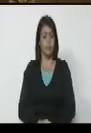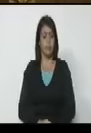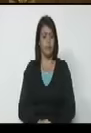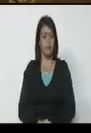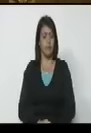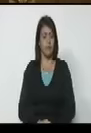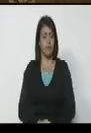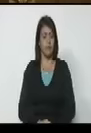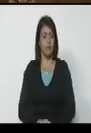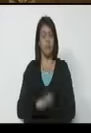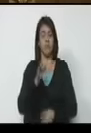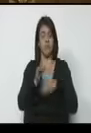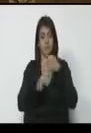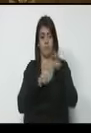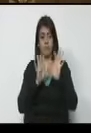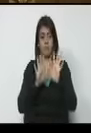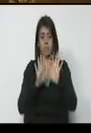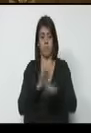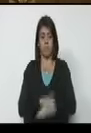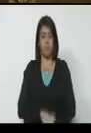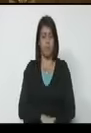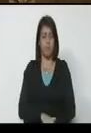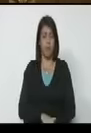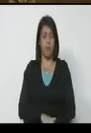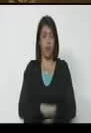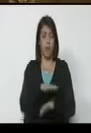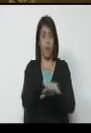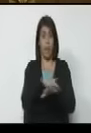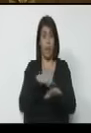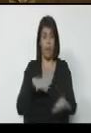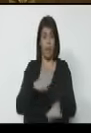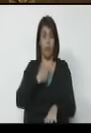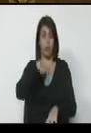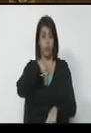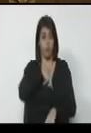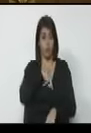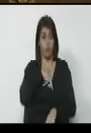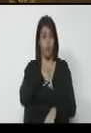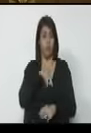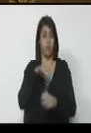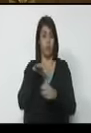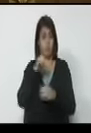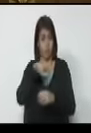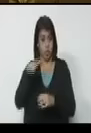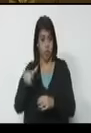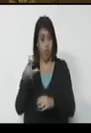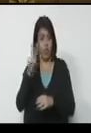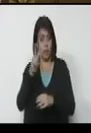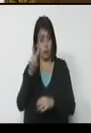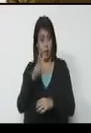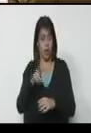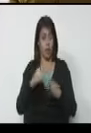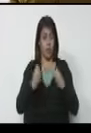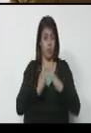Y ya le voy a explicar por qué. La mayoría de nuestros connacionales hoy